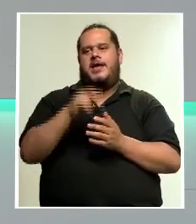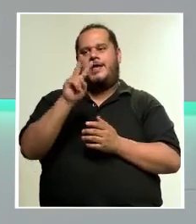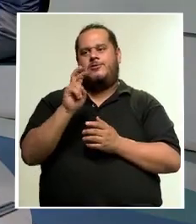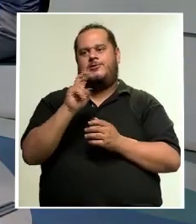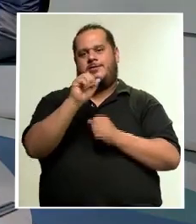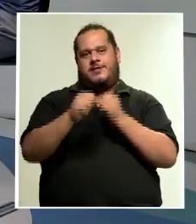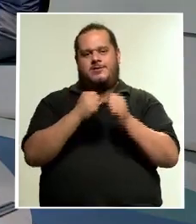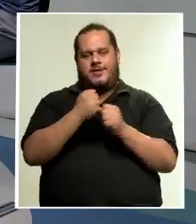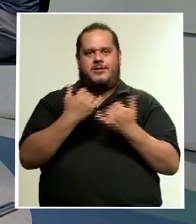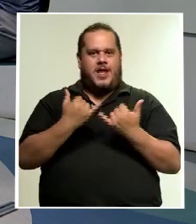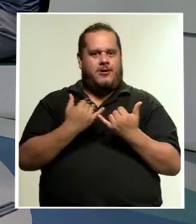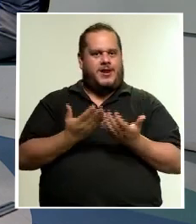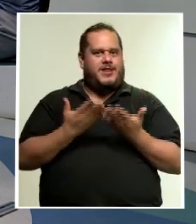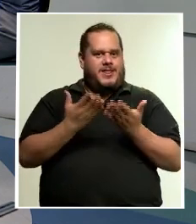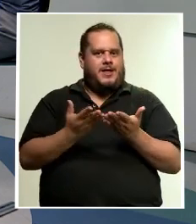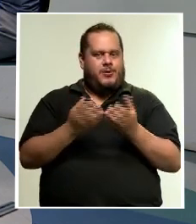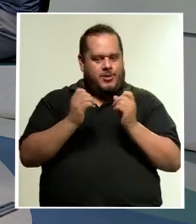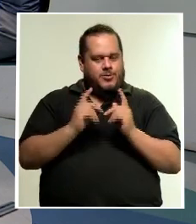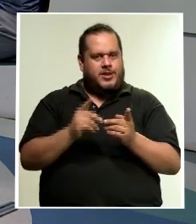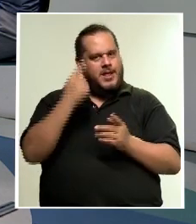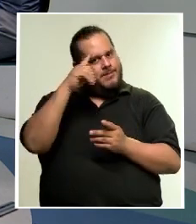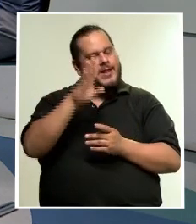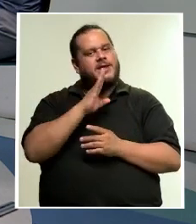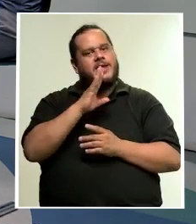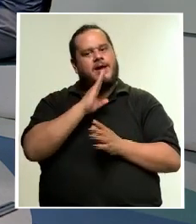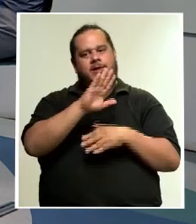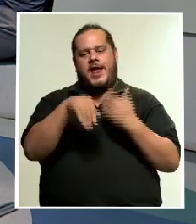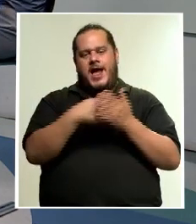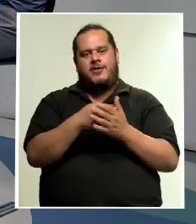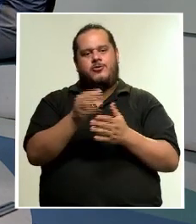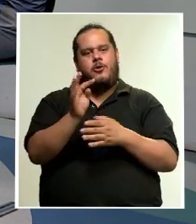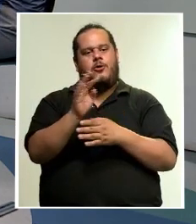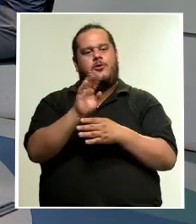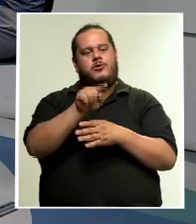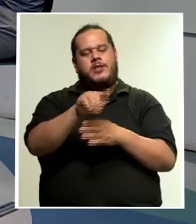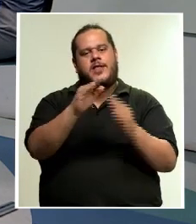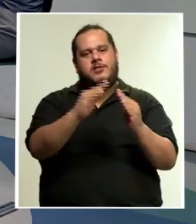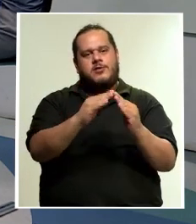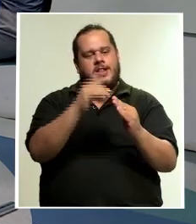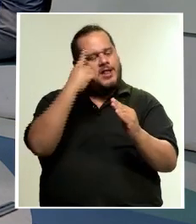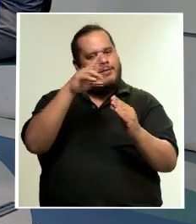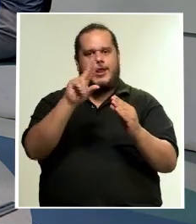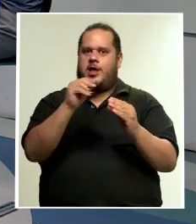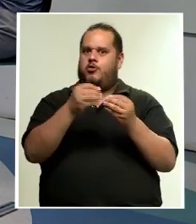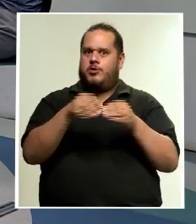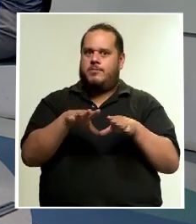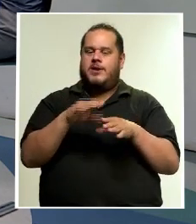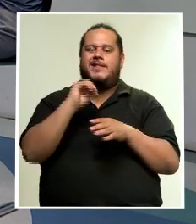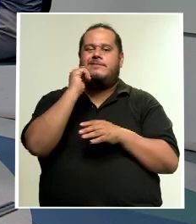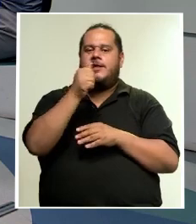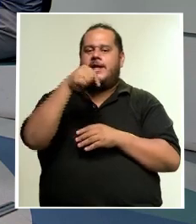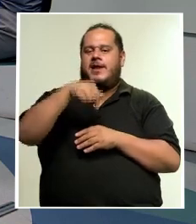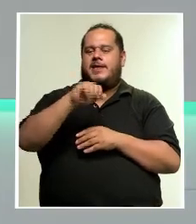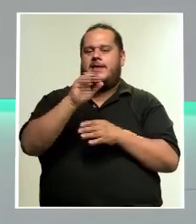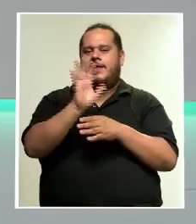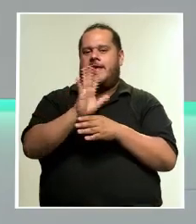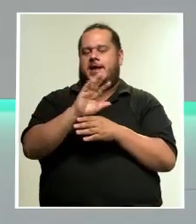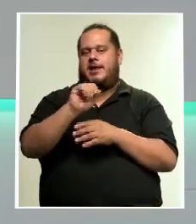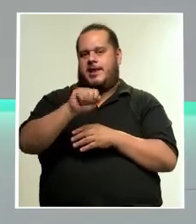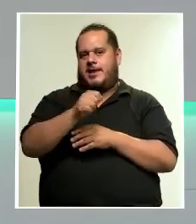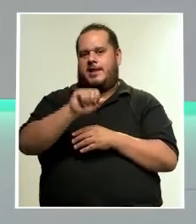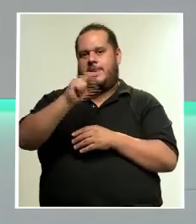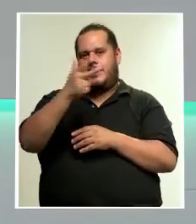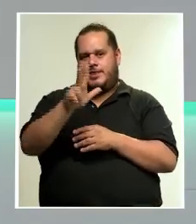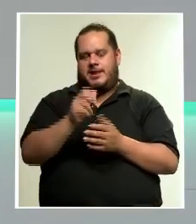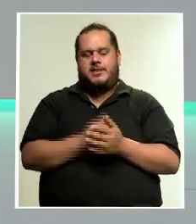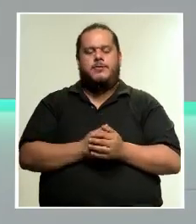ahora le damos la oportunidad a usted para que le hable directamente a los televidentes y les haga la invitación para que no se pierdan esta importante entrega que será mañana acá por Canal 13. Sí, a las 8